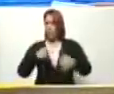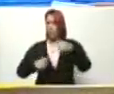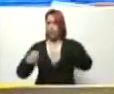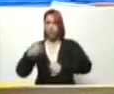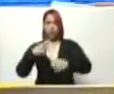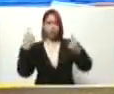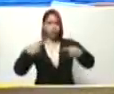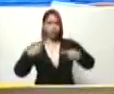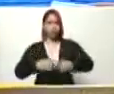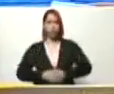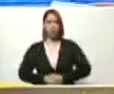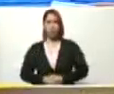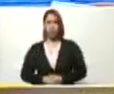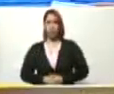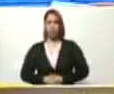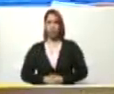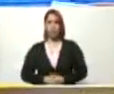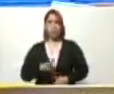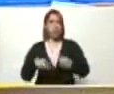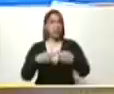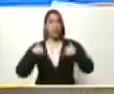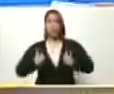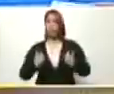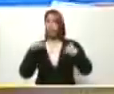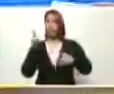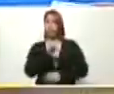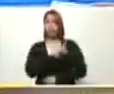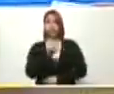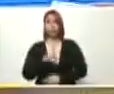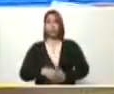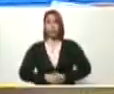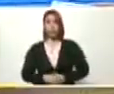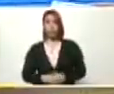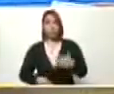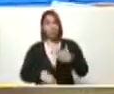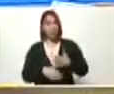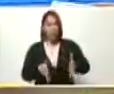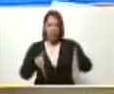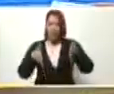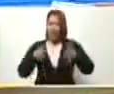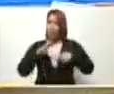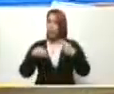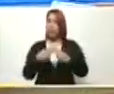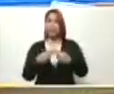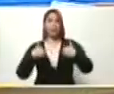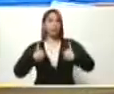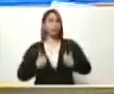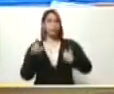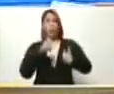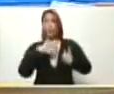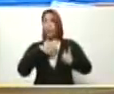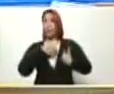favor. Que nadie baje la guardia. Vamos ganando, pero nadie baja la guardia.